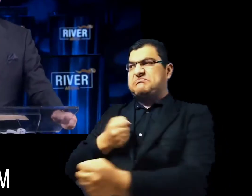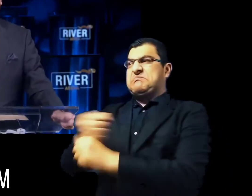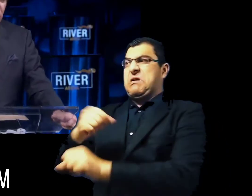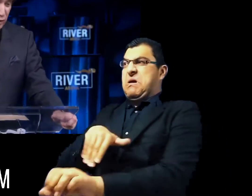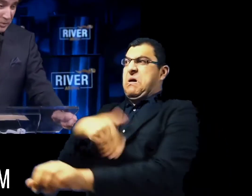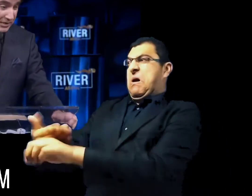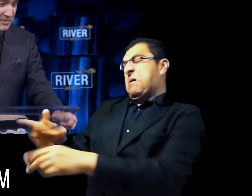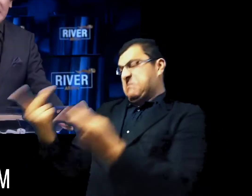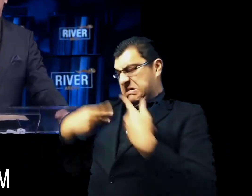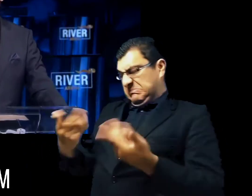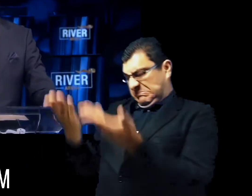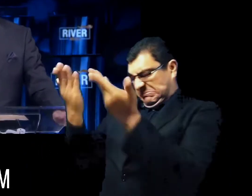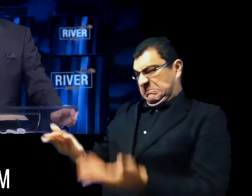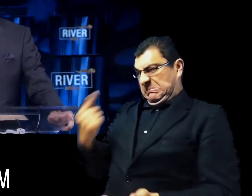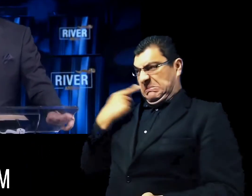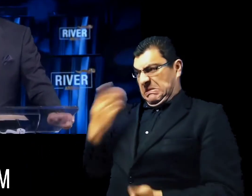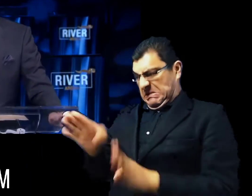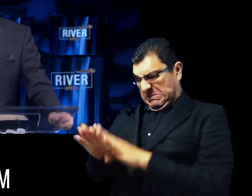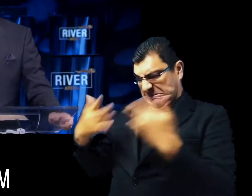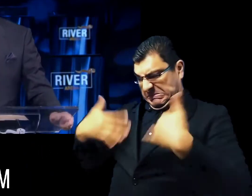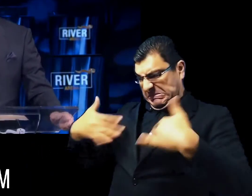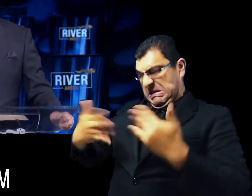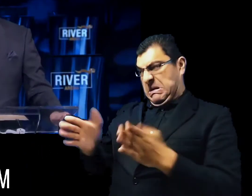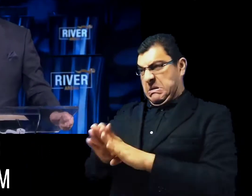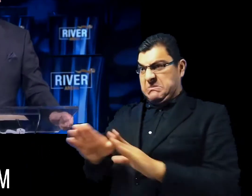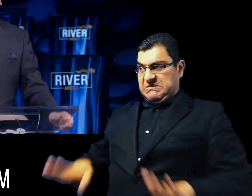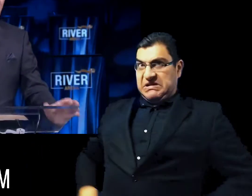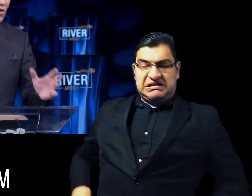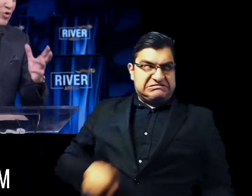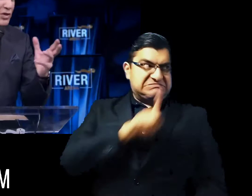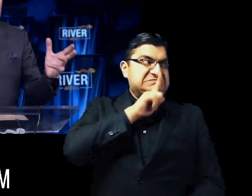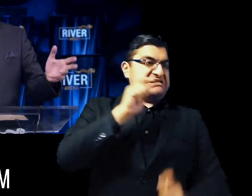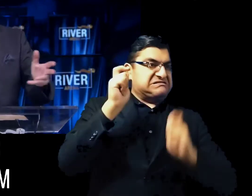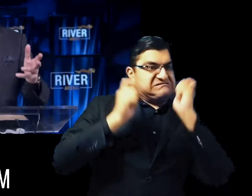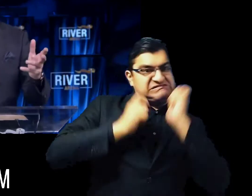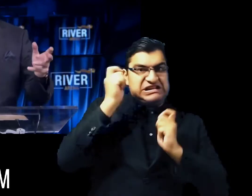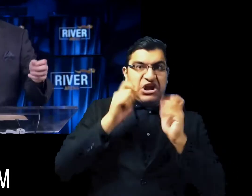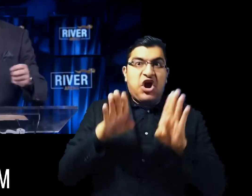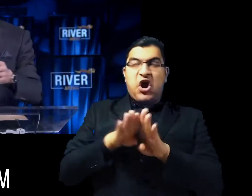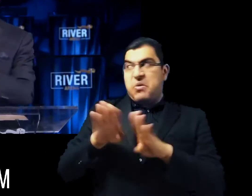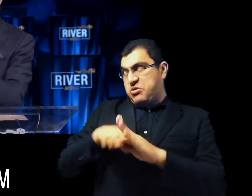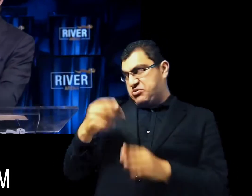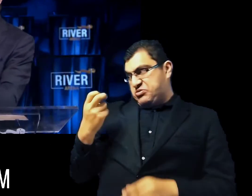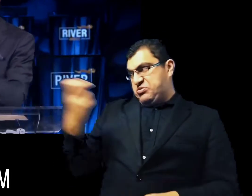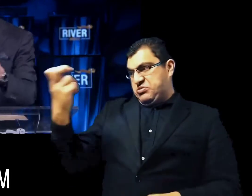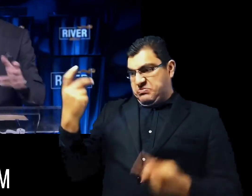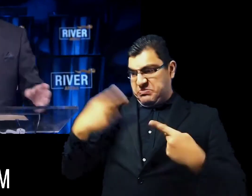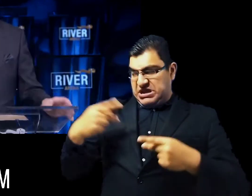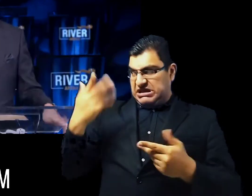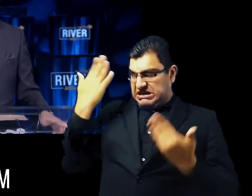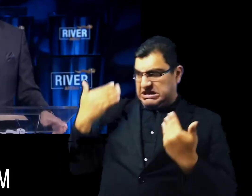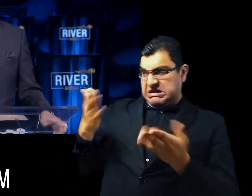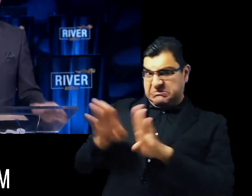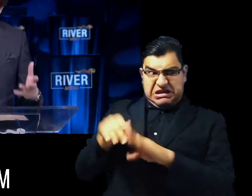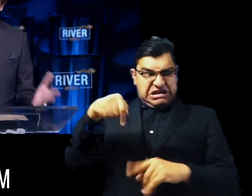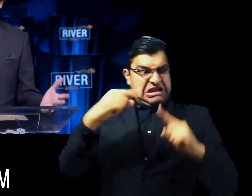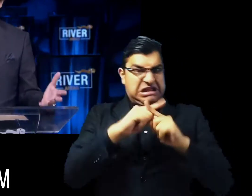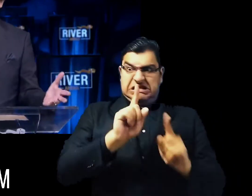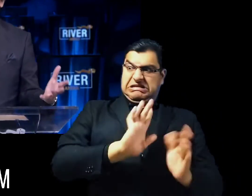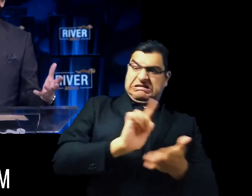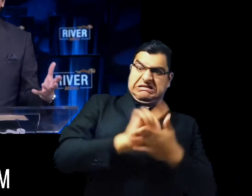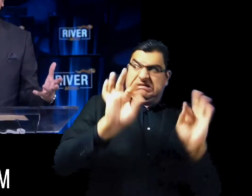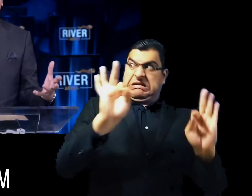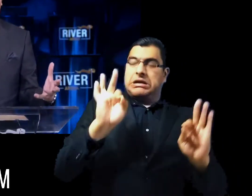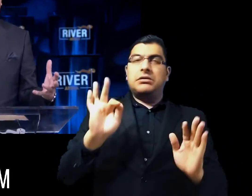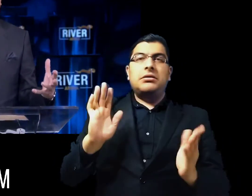la puerta por su vestimenta, por su manera de ser, porque no coincide su peinado con lo que sería una iglesia, porque